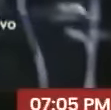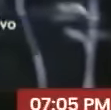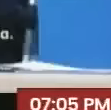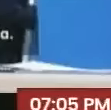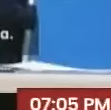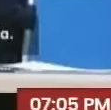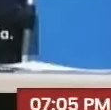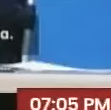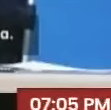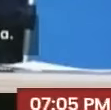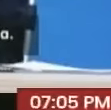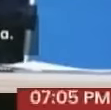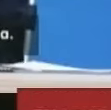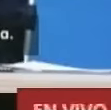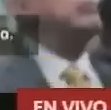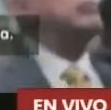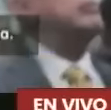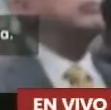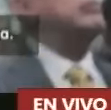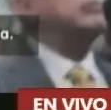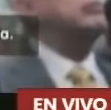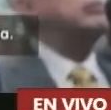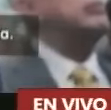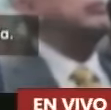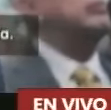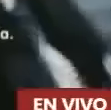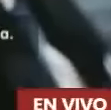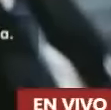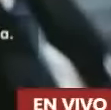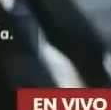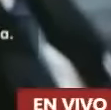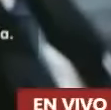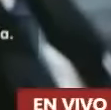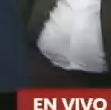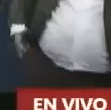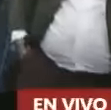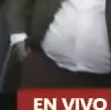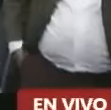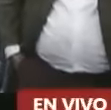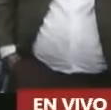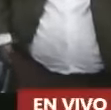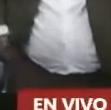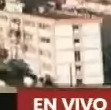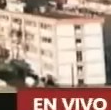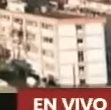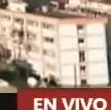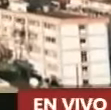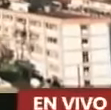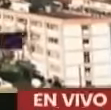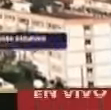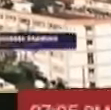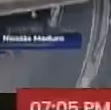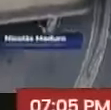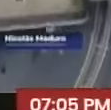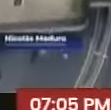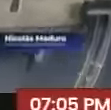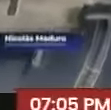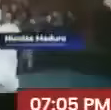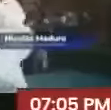de Venezuela, la recuperación del bienestar social de nuestra amada patria.